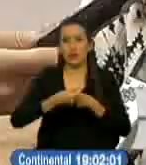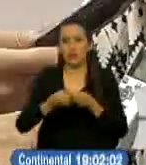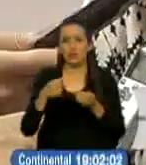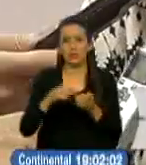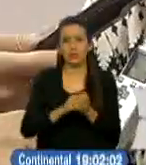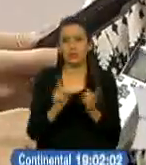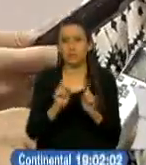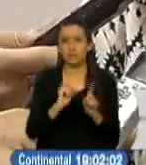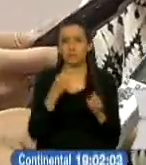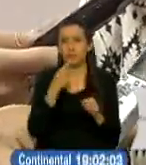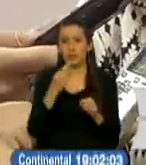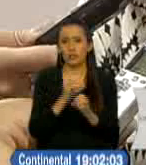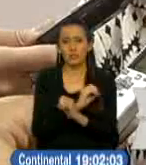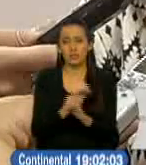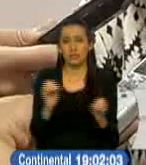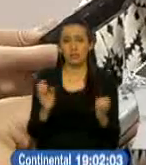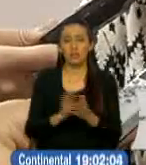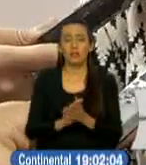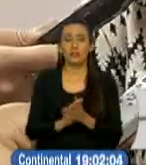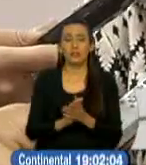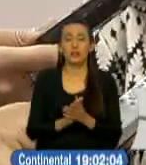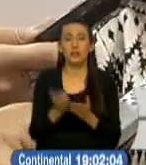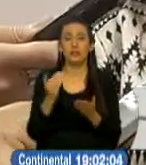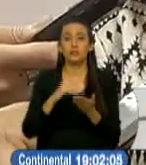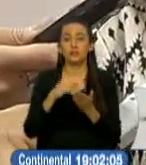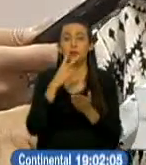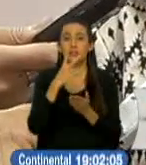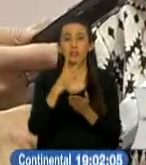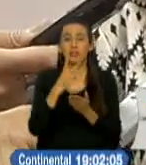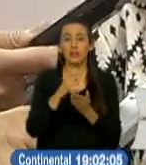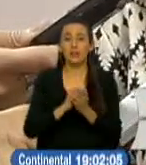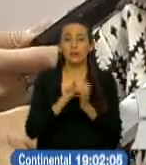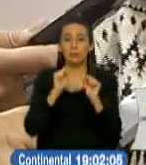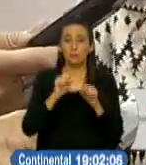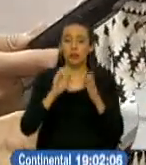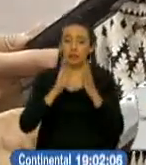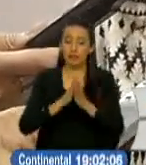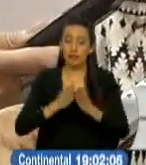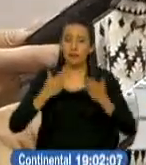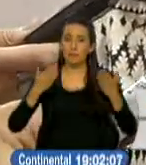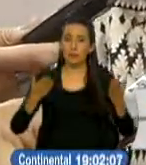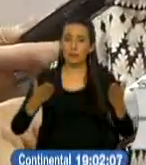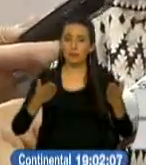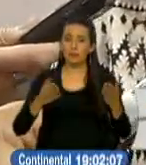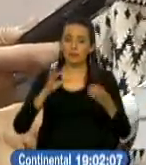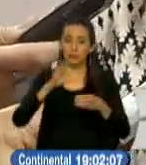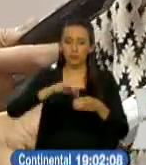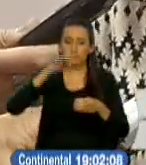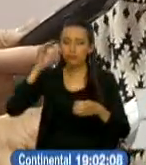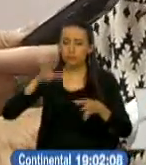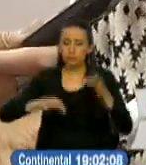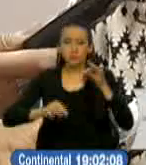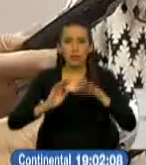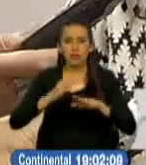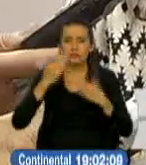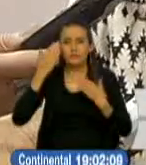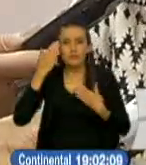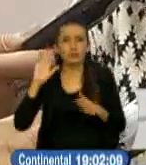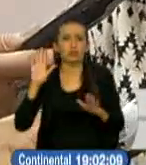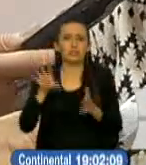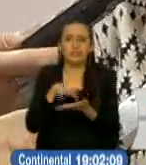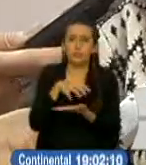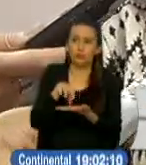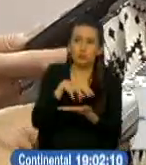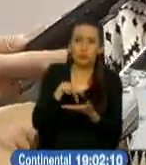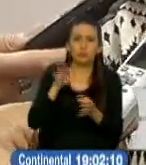aleatorio. Históricamente, nosotros no tenemos un precedente que diga que efectivamente se pueden abrir las urnas solo por una mera suposición o por una mera